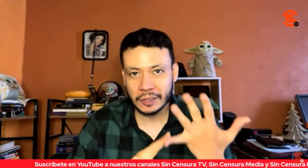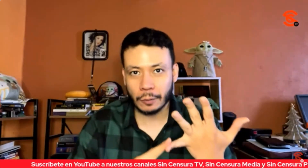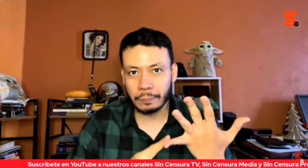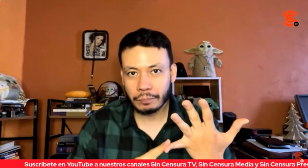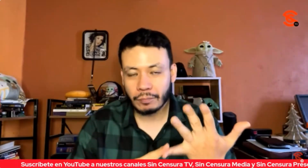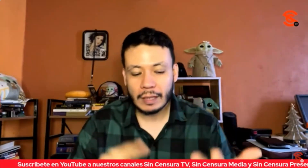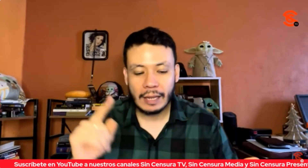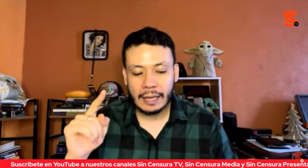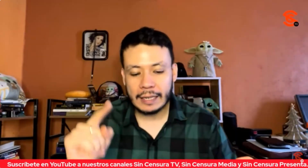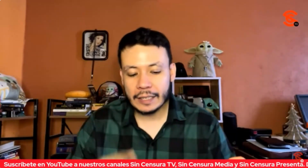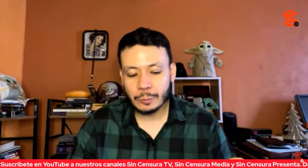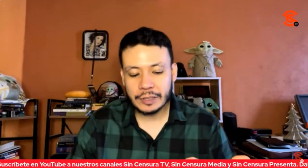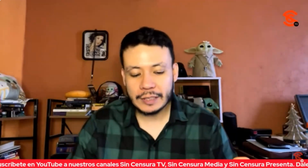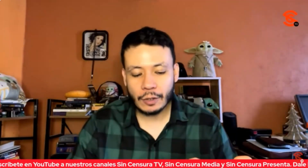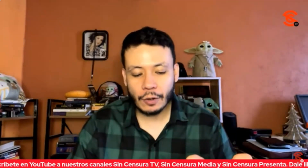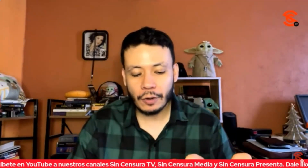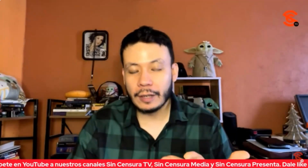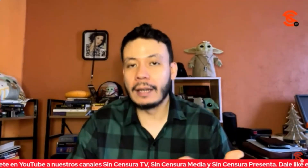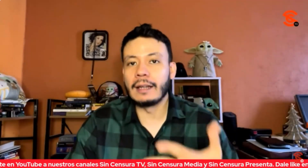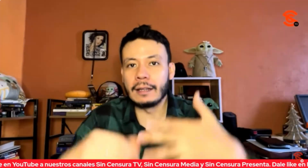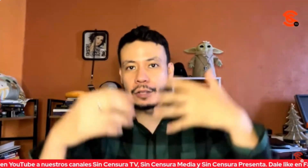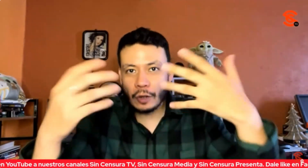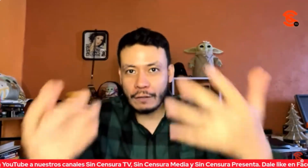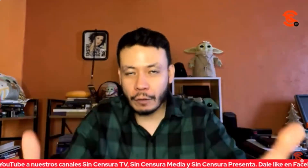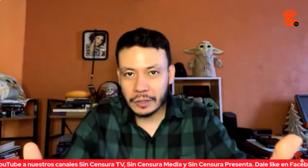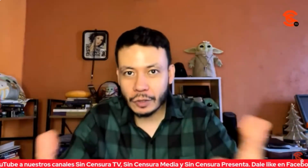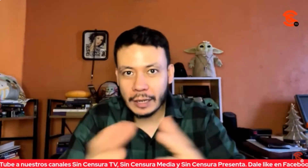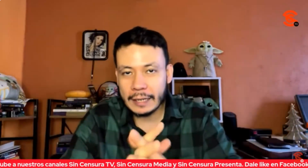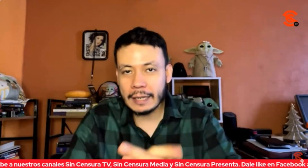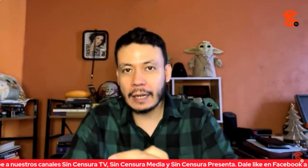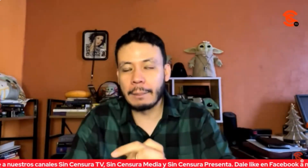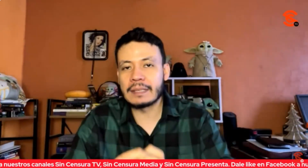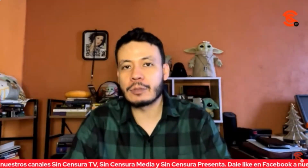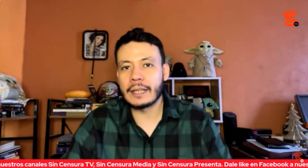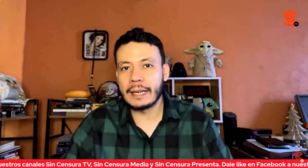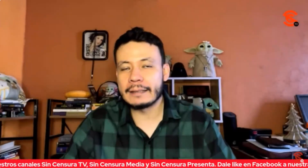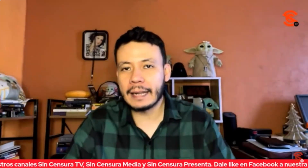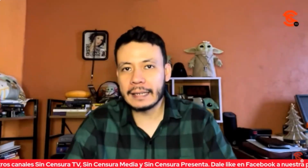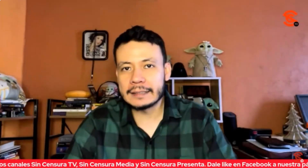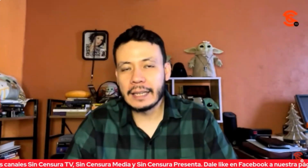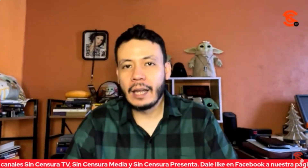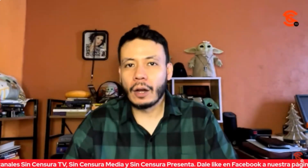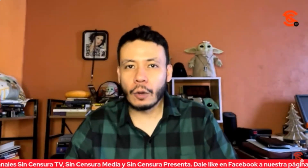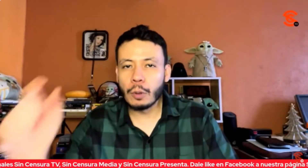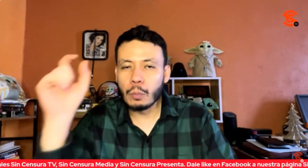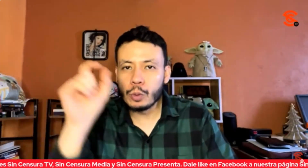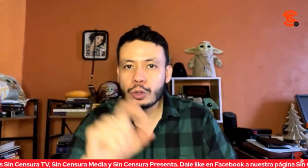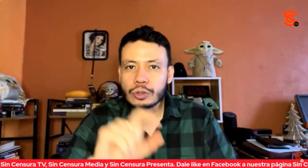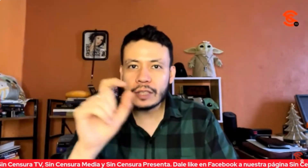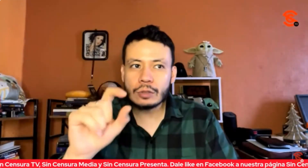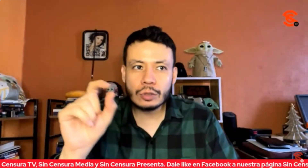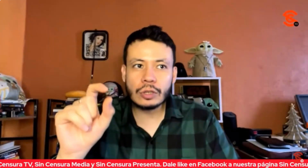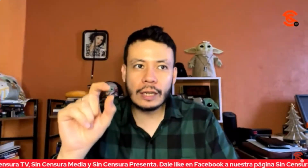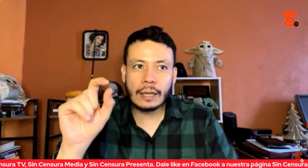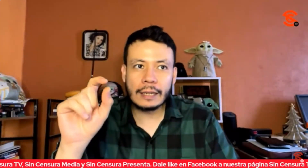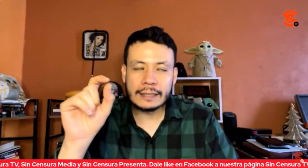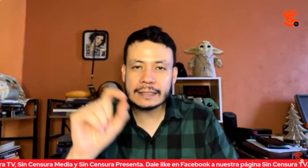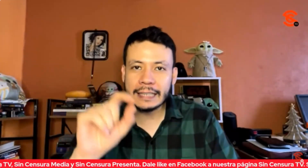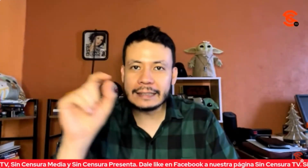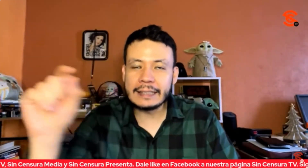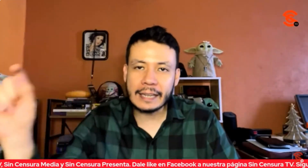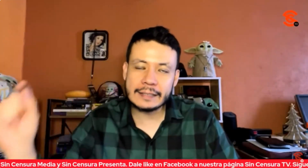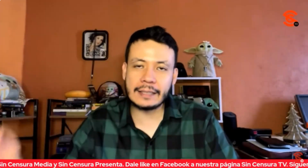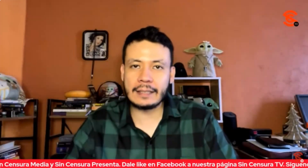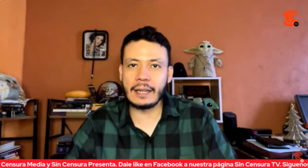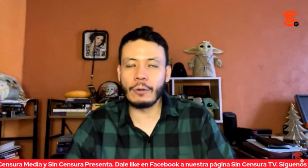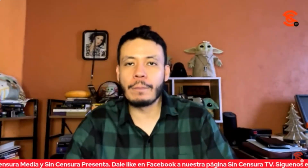llegó la información y después dio la información que ayer empezamos a adelantarles, como muchos de